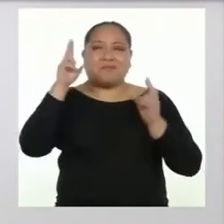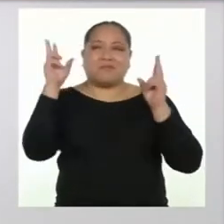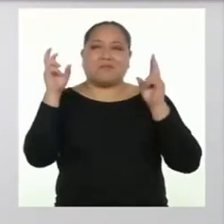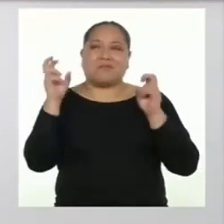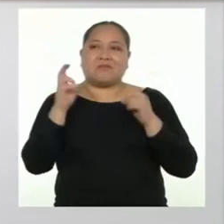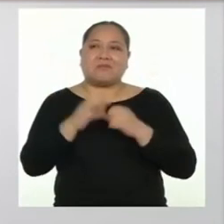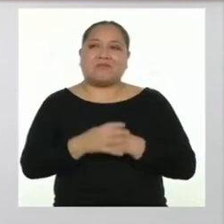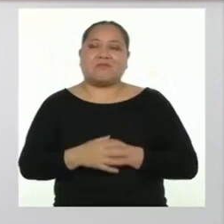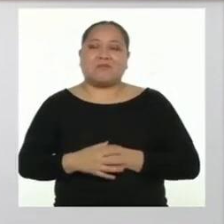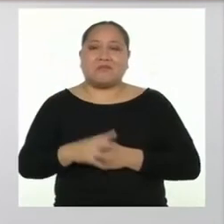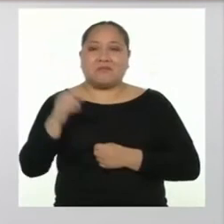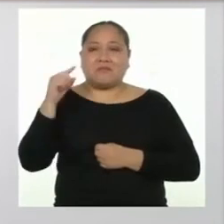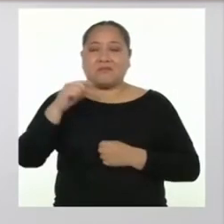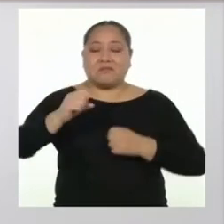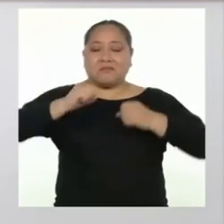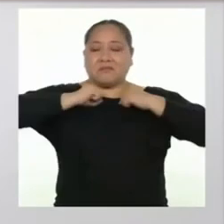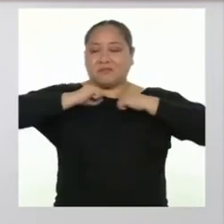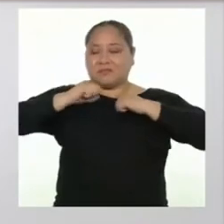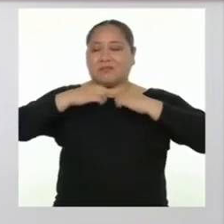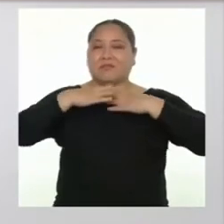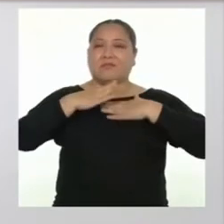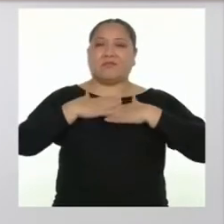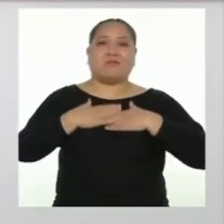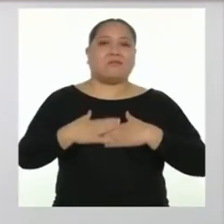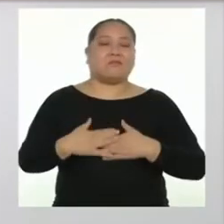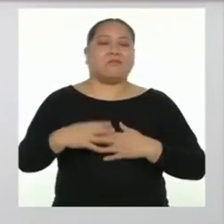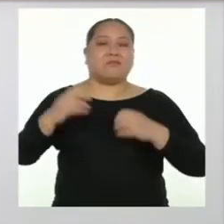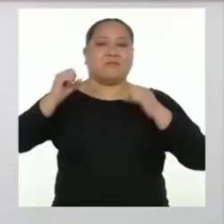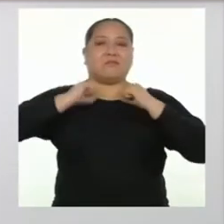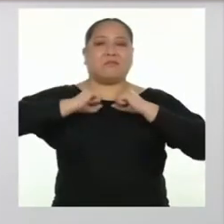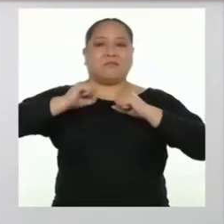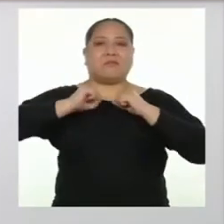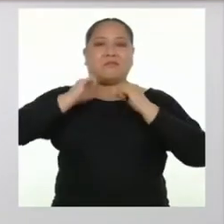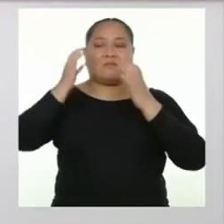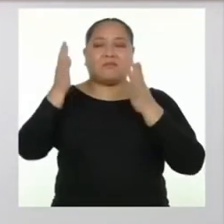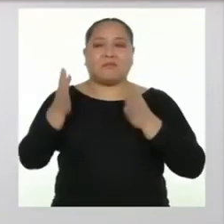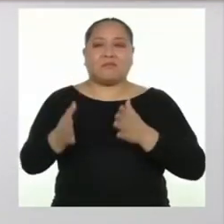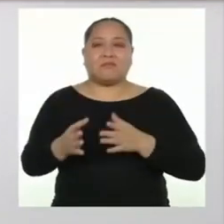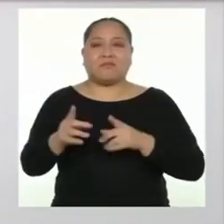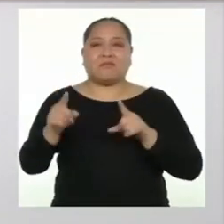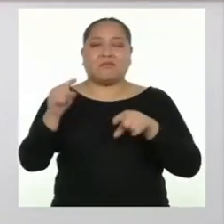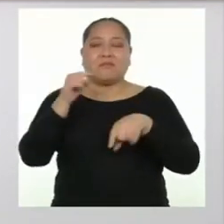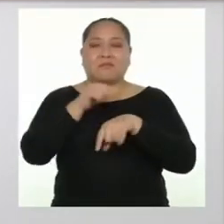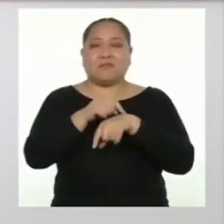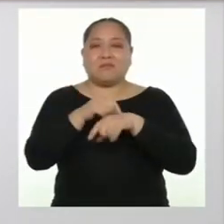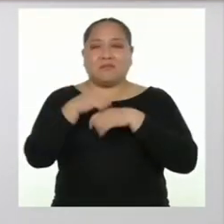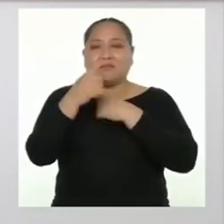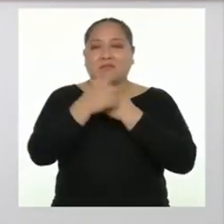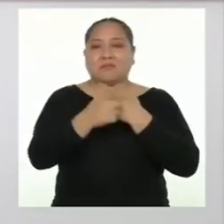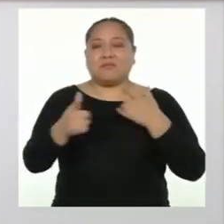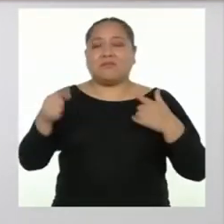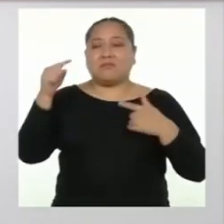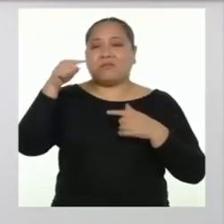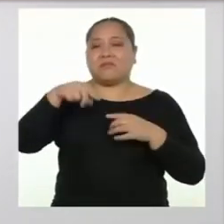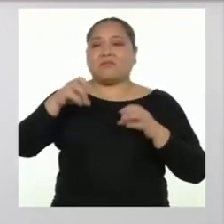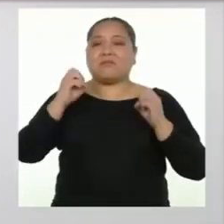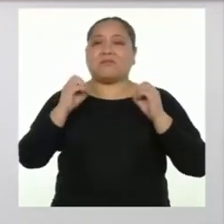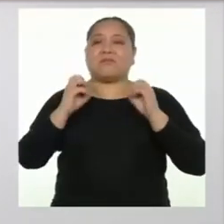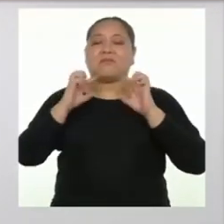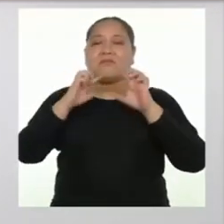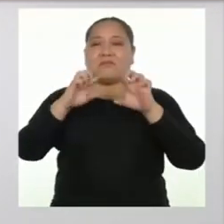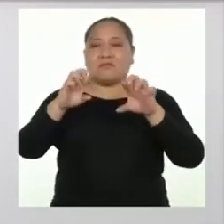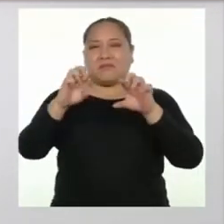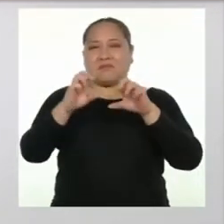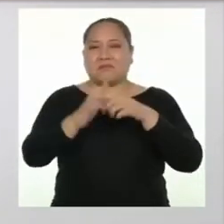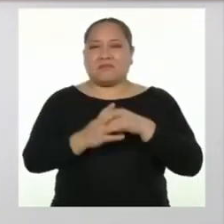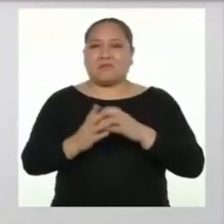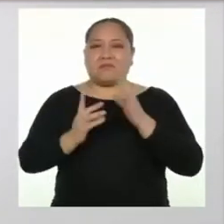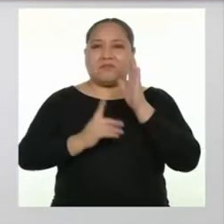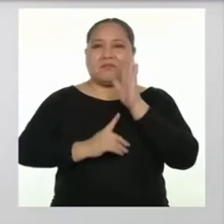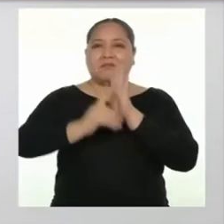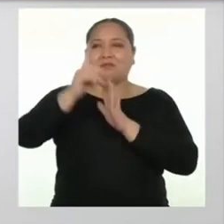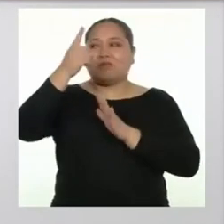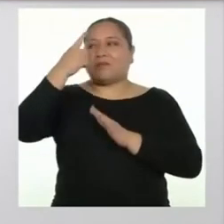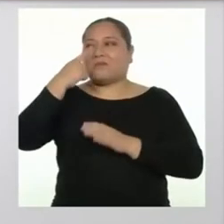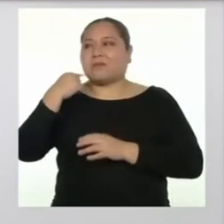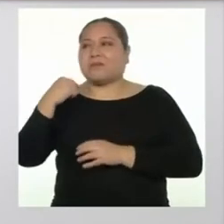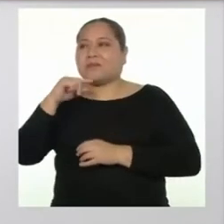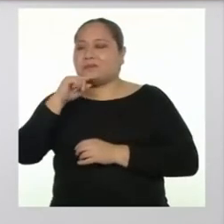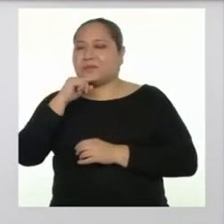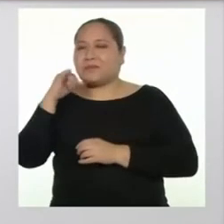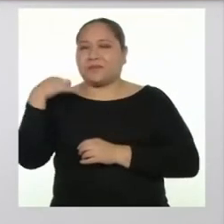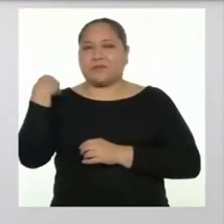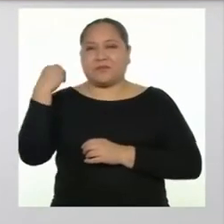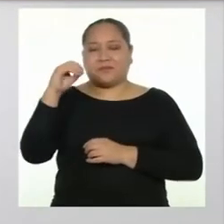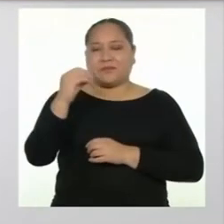este tema. La actividad física, deportiva y de tiempo libre es una oportunidad de desarrollo para las y